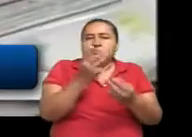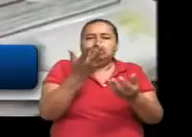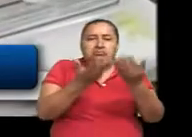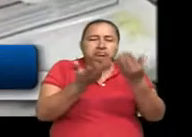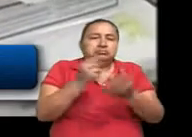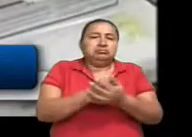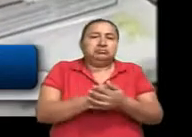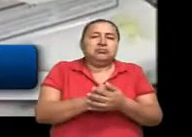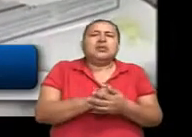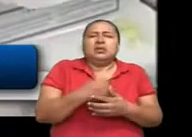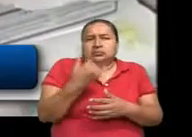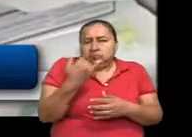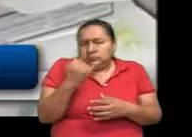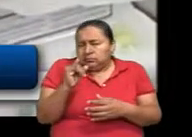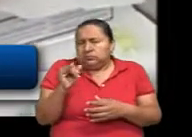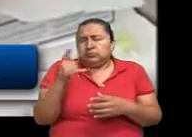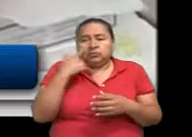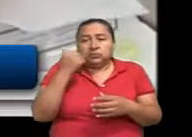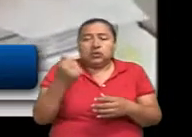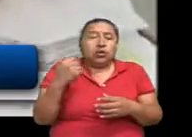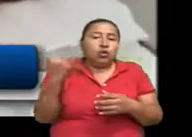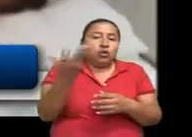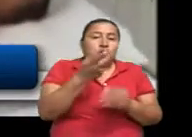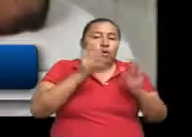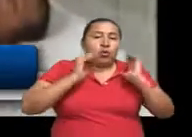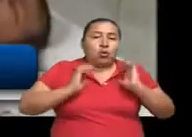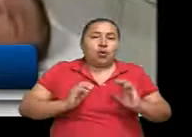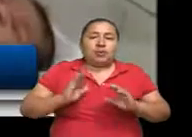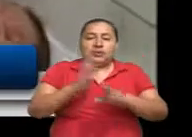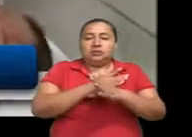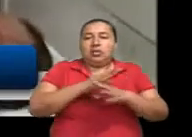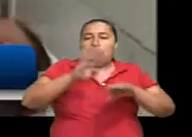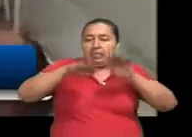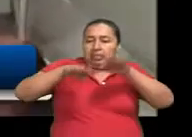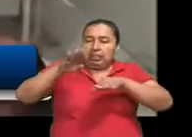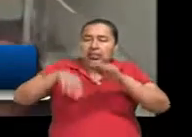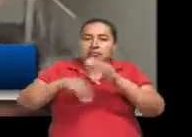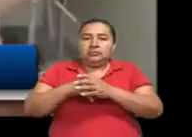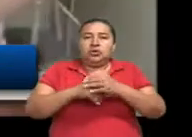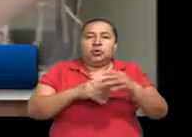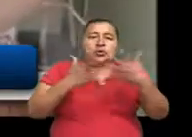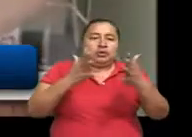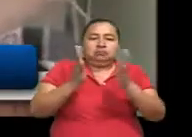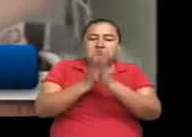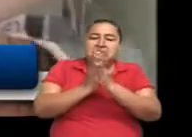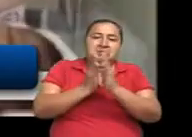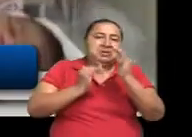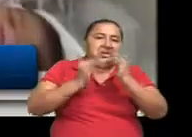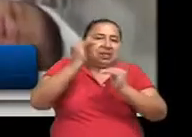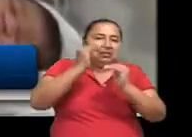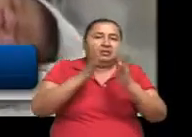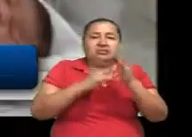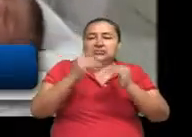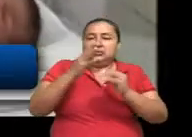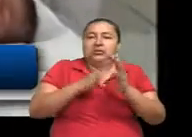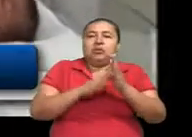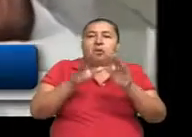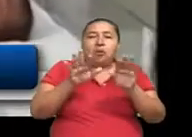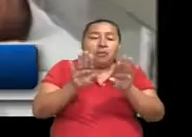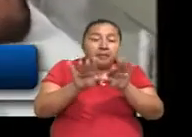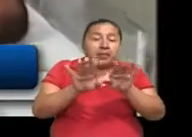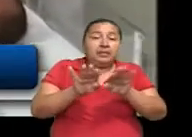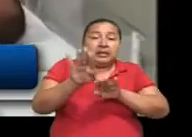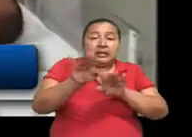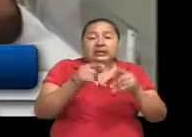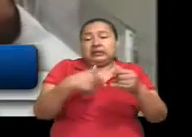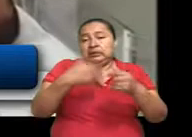anatomía de él. Generalmente, todas las partes del cuerpo son diferentes. Uh-huh. Una mano es más grande que la otra, un piecito uh-huh. es más grande que el